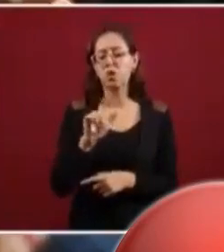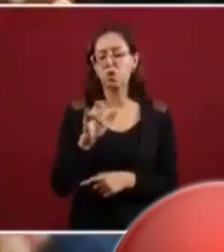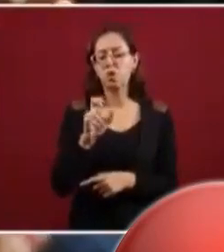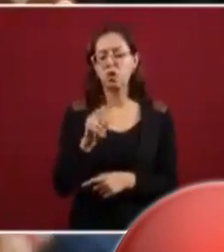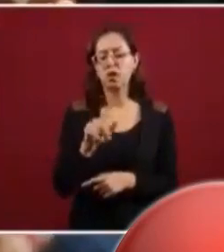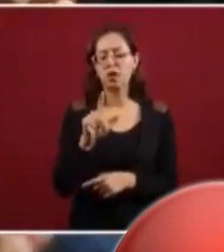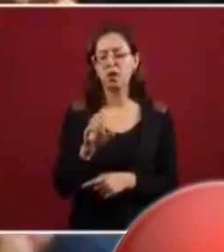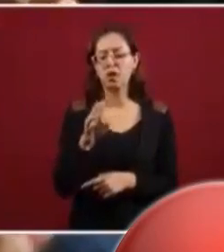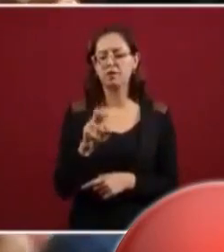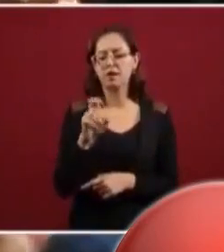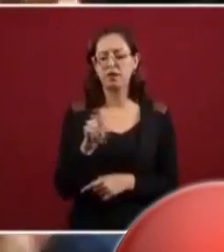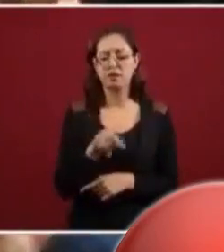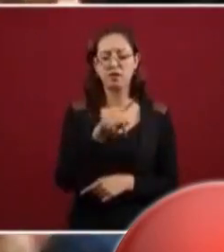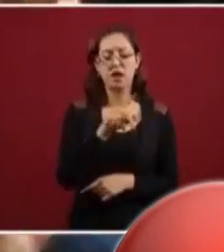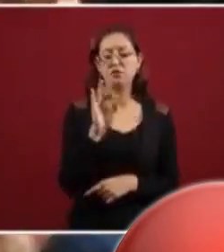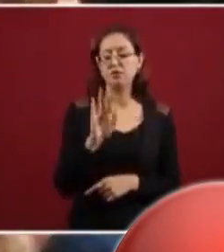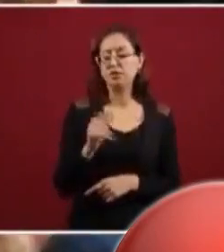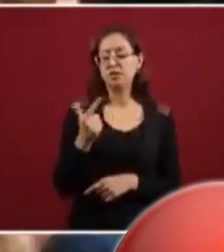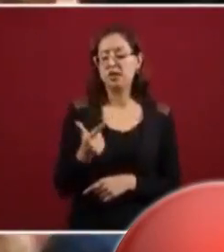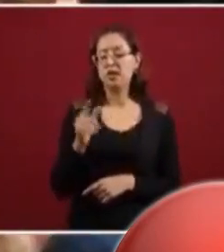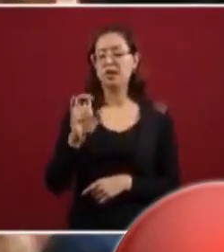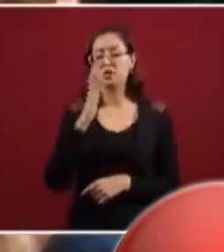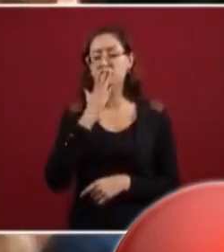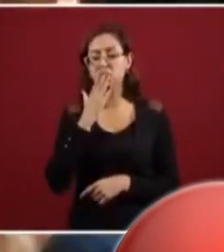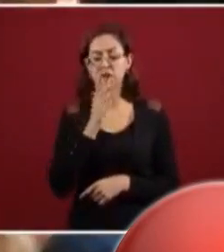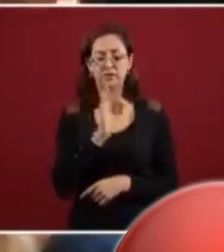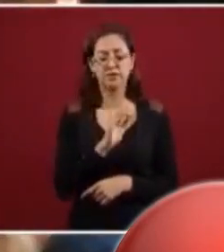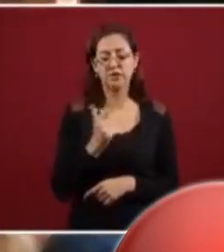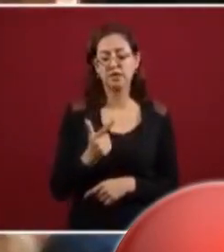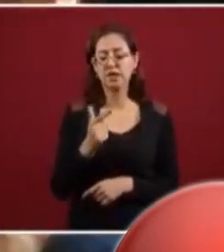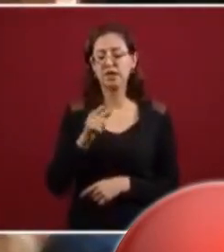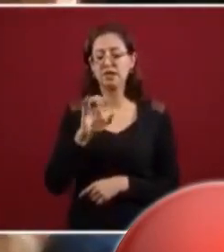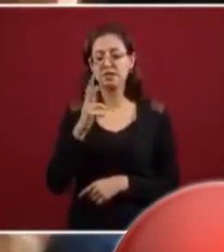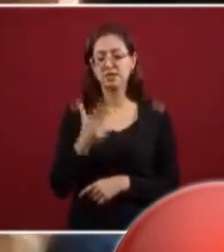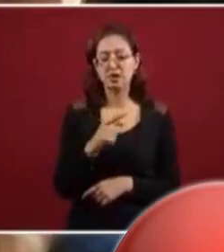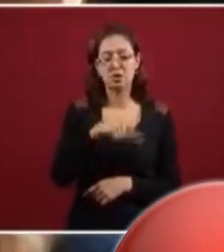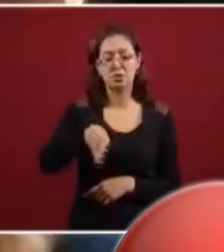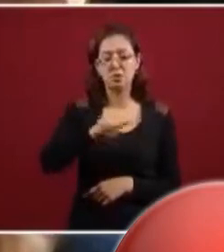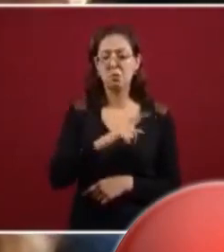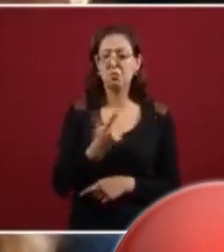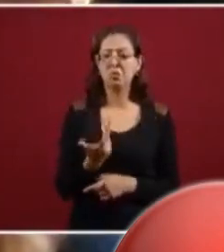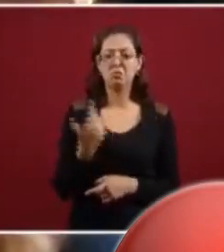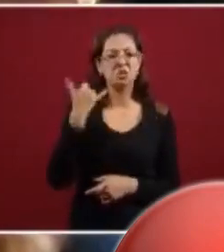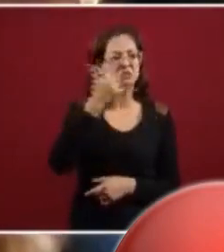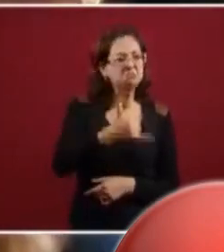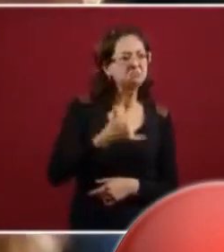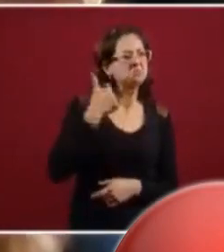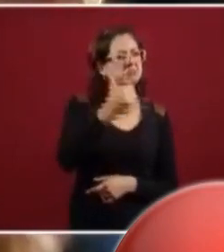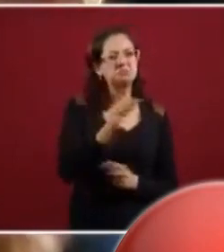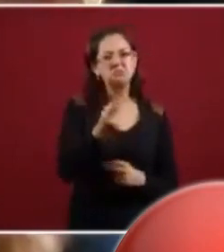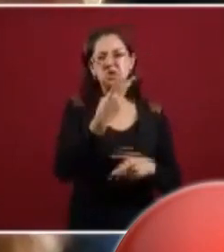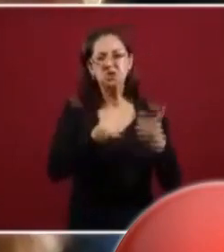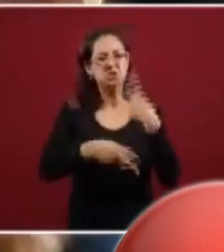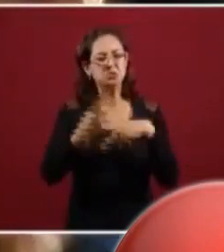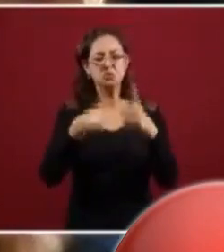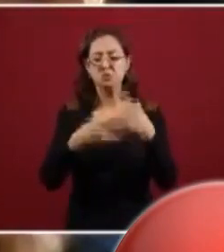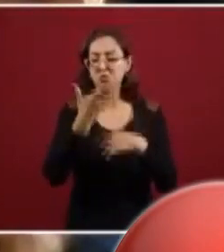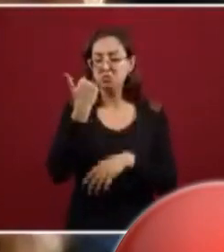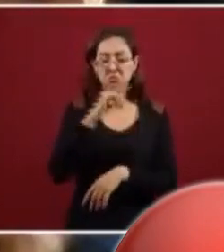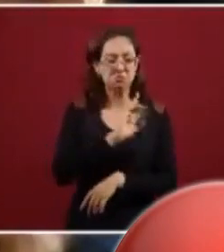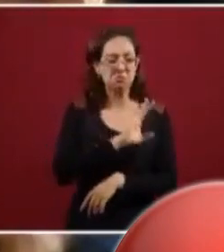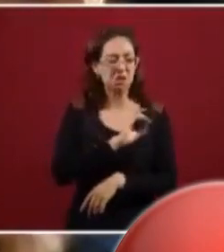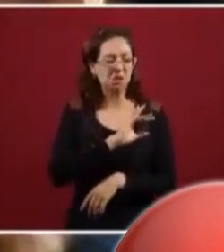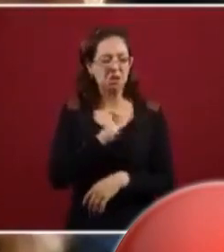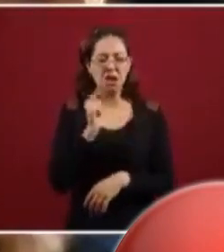Fiscalía General de Sonora ni la de Chihuahua llegaron al lugar de los hechos por más que les hablé. No sé si tengan miedo o